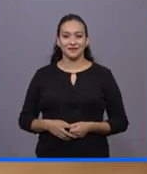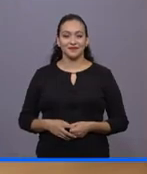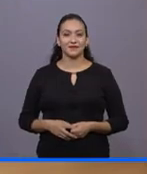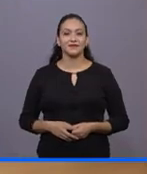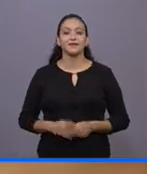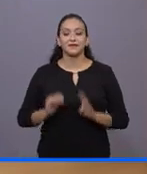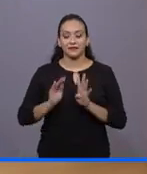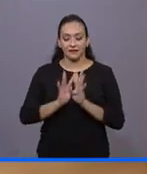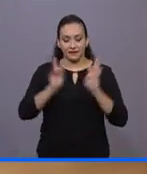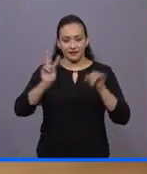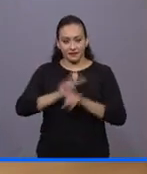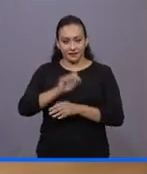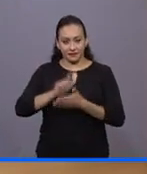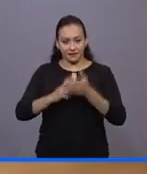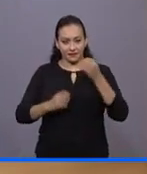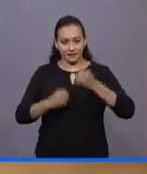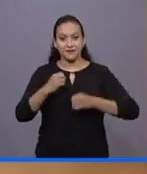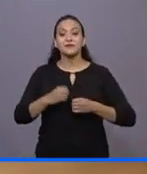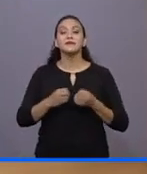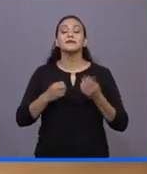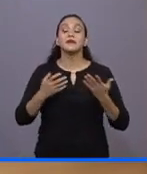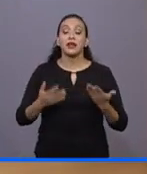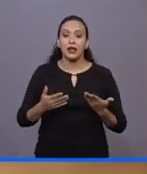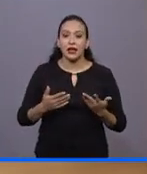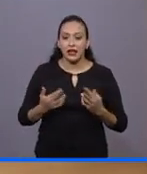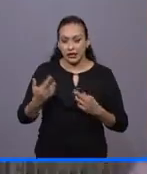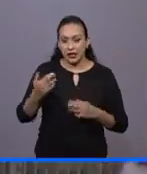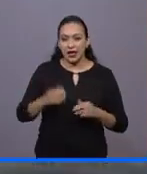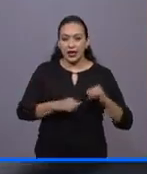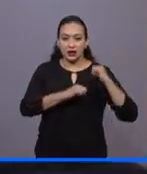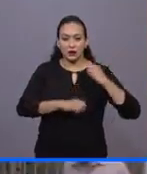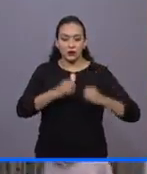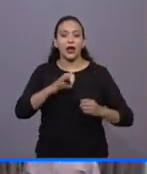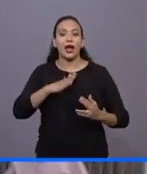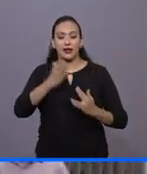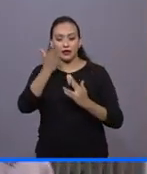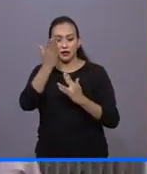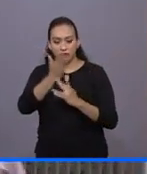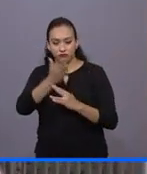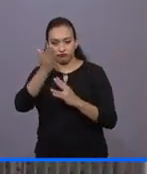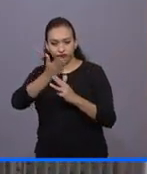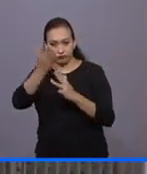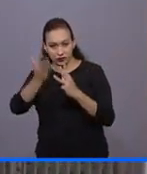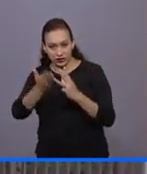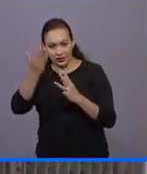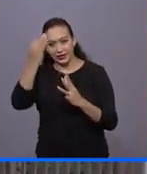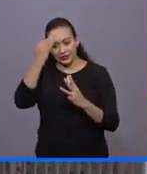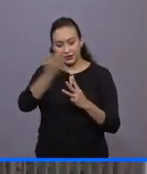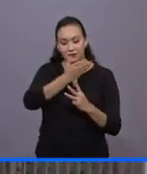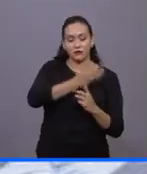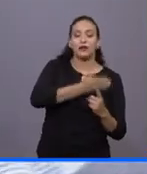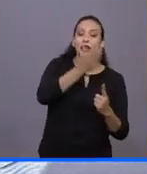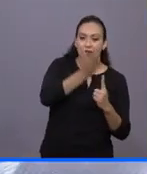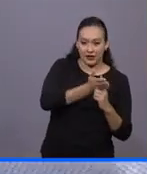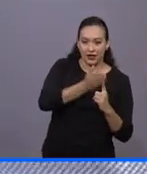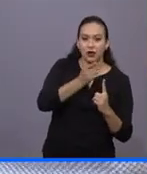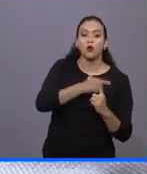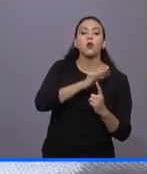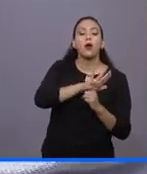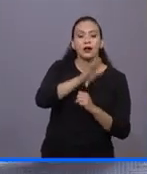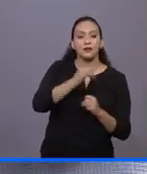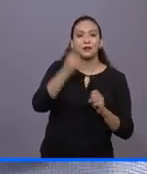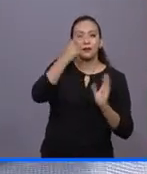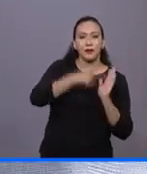El Consejo de la Judicatura Federal divide la evolución del Poder Judicial Federal en 3 etapas. En la primera de ellas, que la delimita